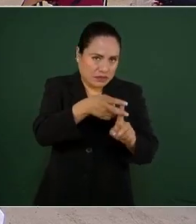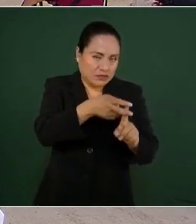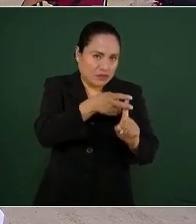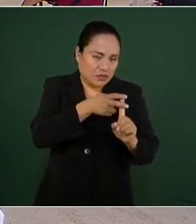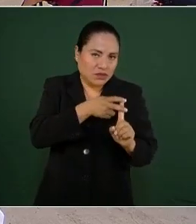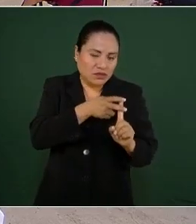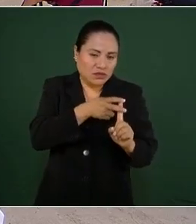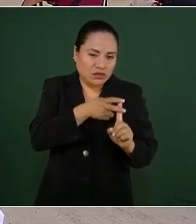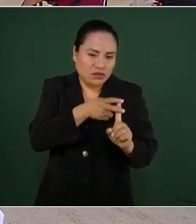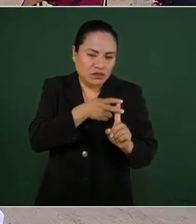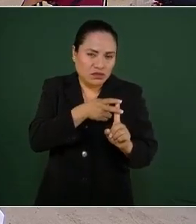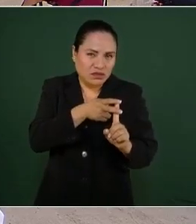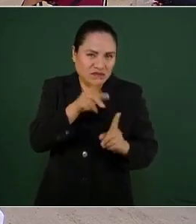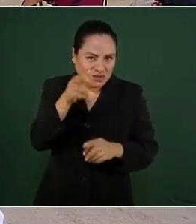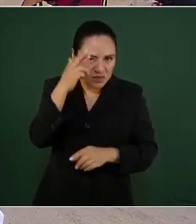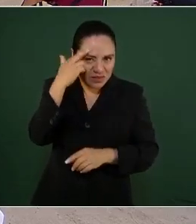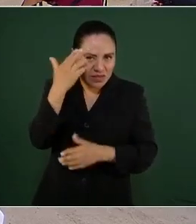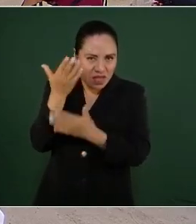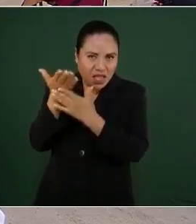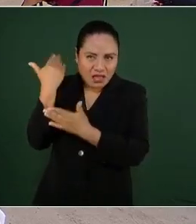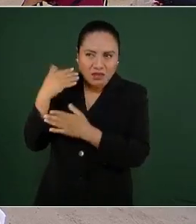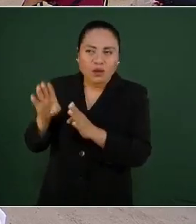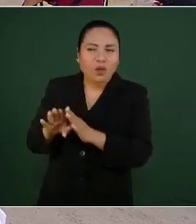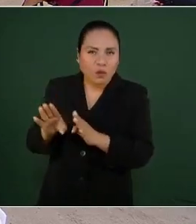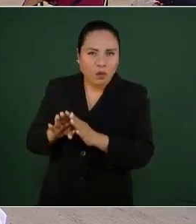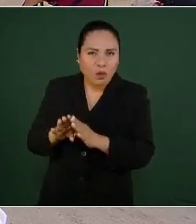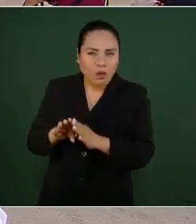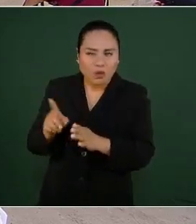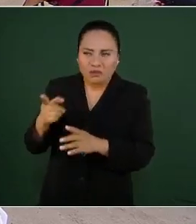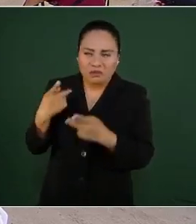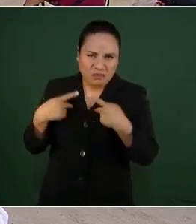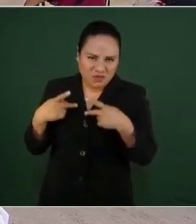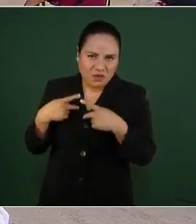de cómo secuestraban antes